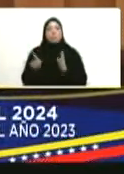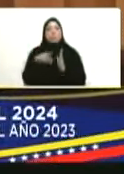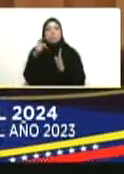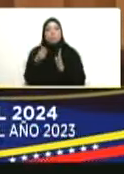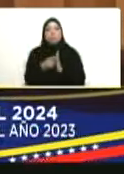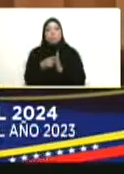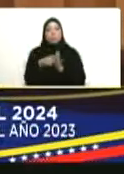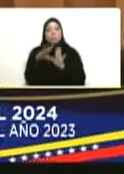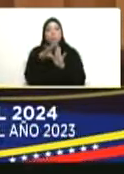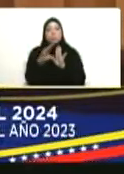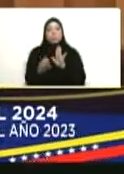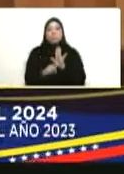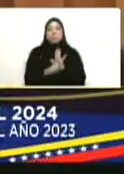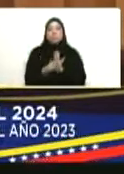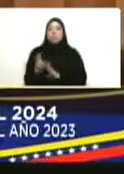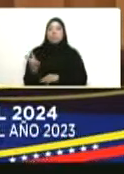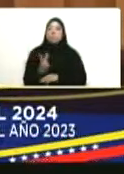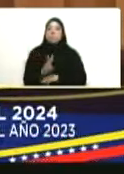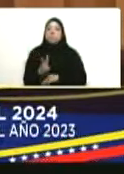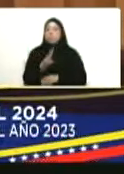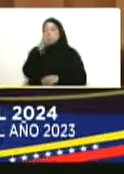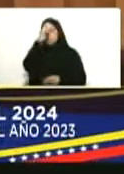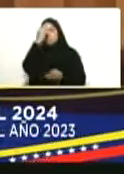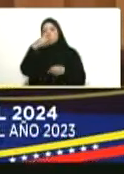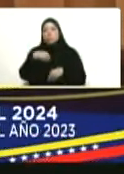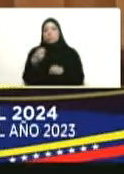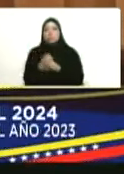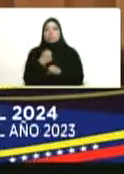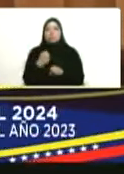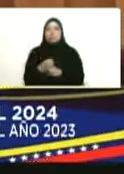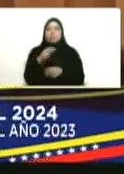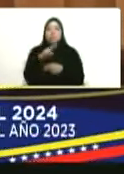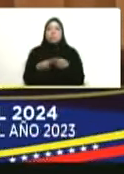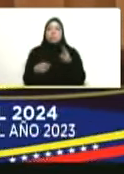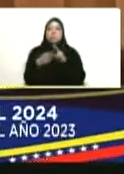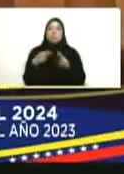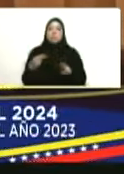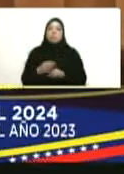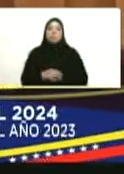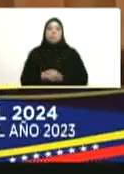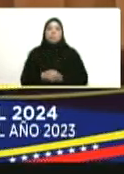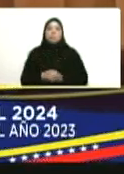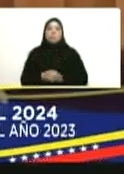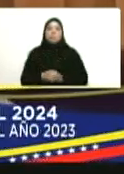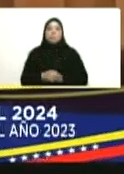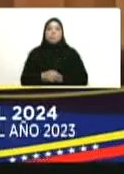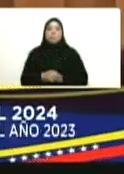cumpliendo la Constitución y el acuerdo firmado por las partes.